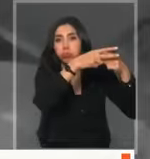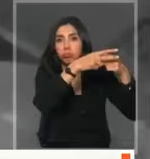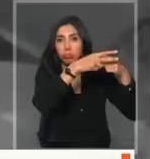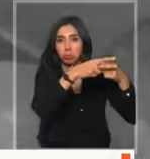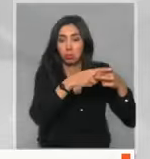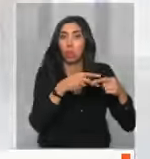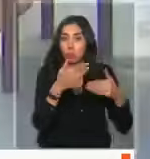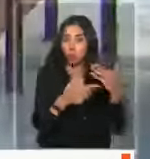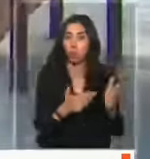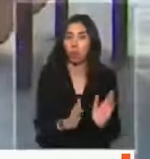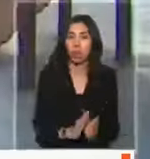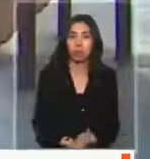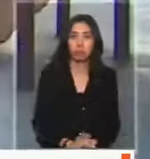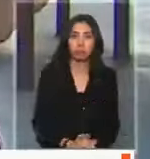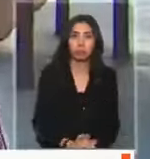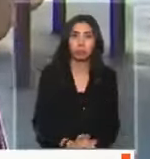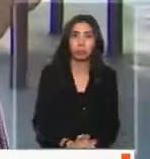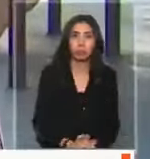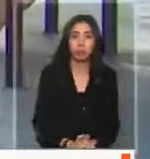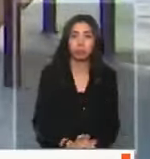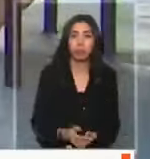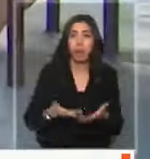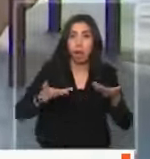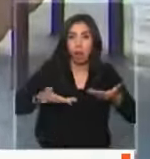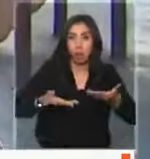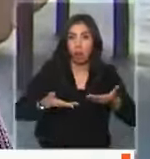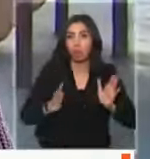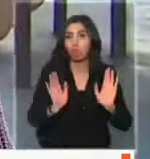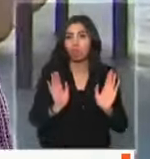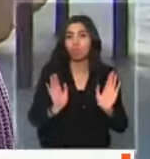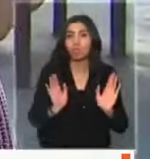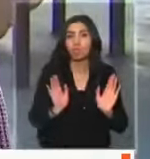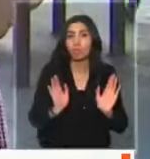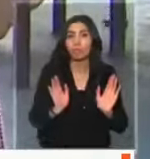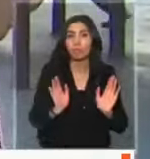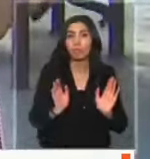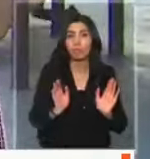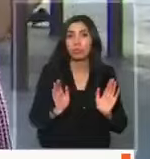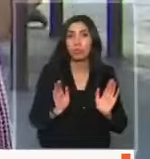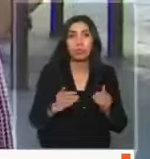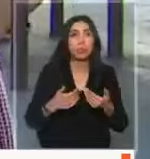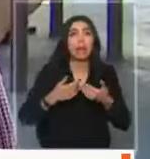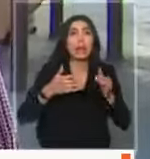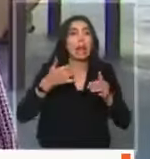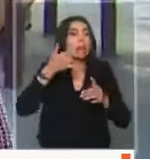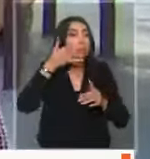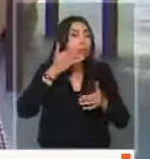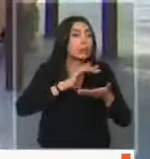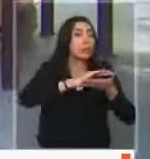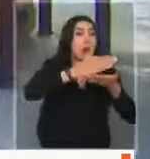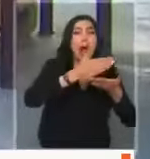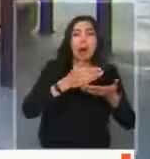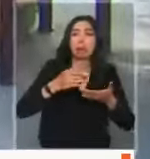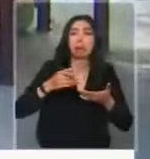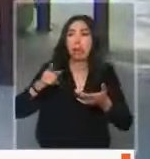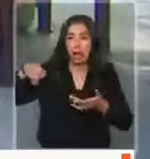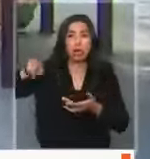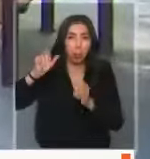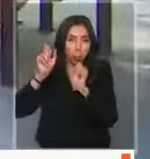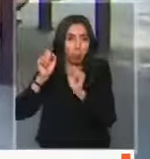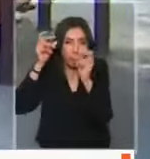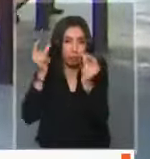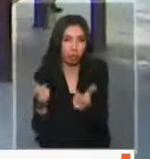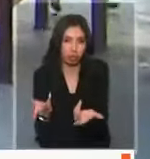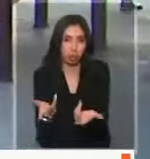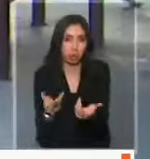funcionando. Actualmente cualquier cosa electrónica se puede hacer lo que se quiera, entonces sí, probablemente sí también sirvan